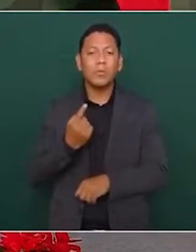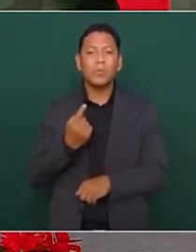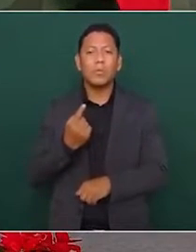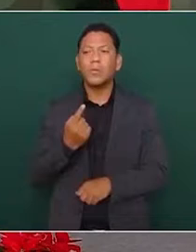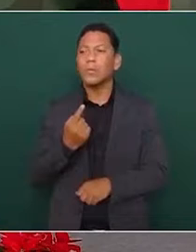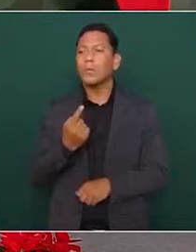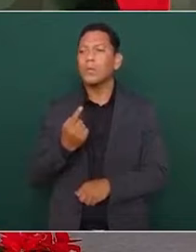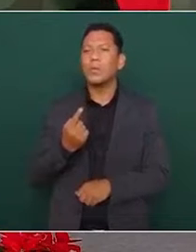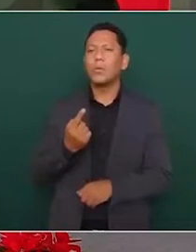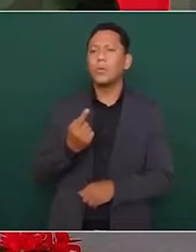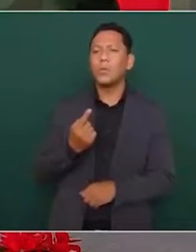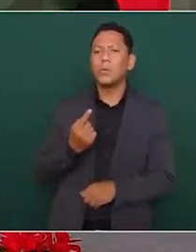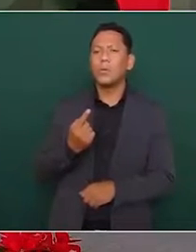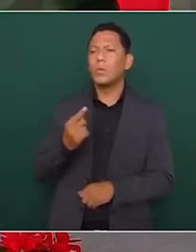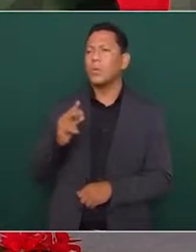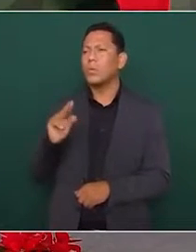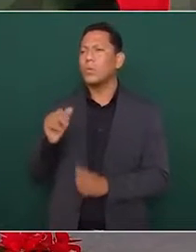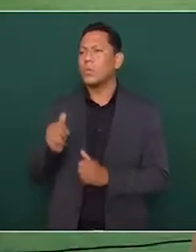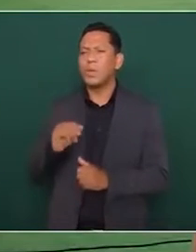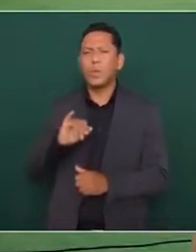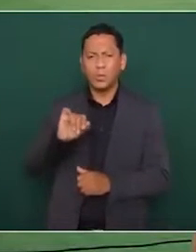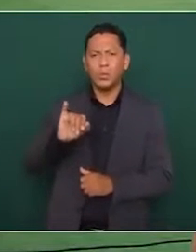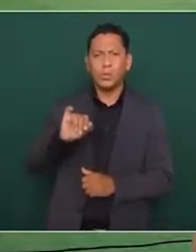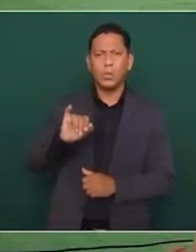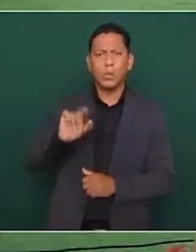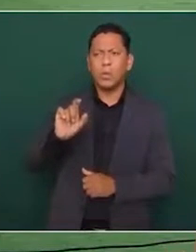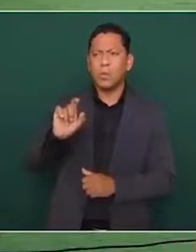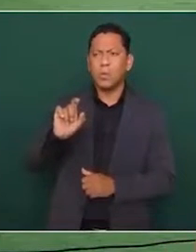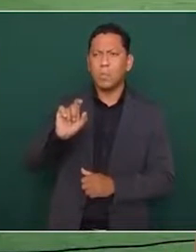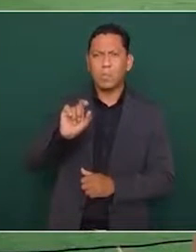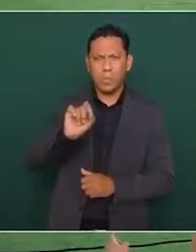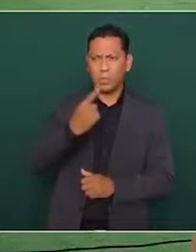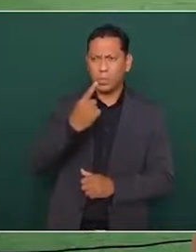en, no, sí, está en 21, ¿no?